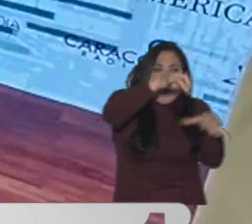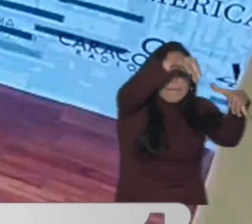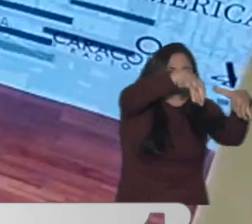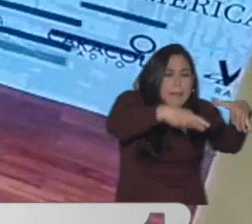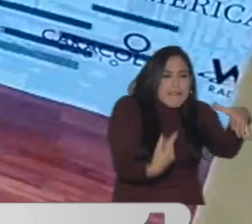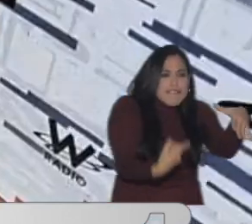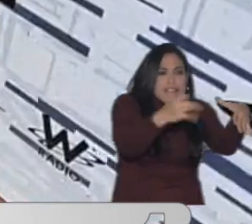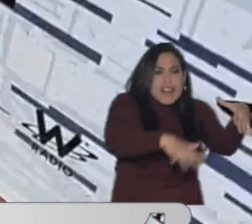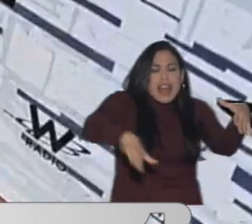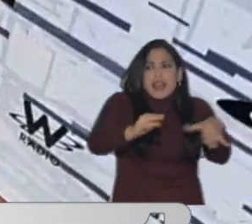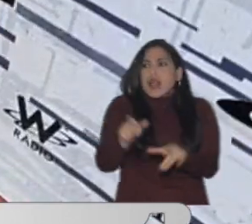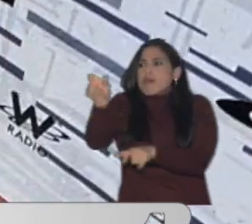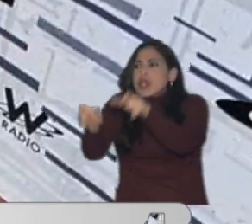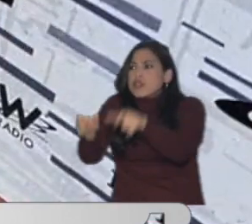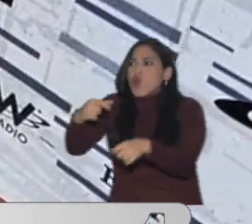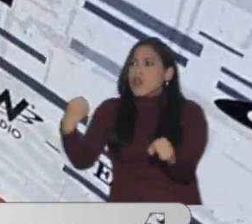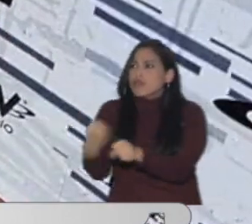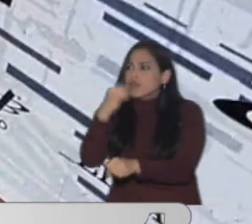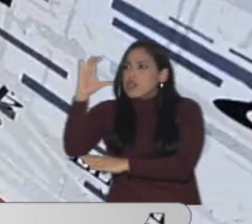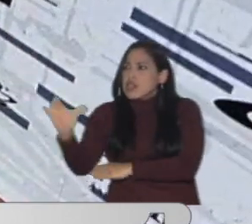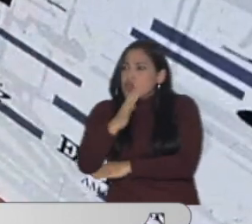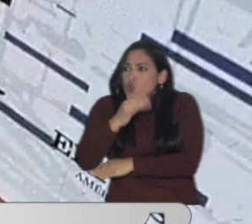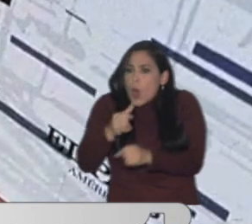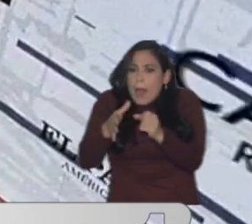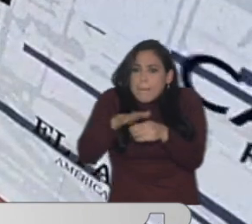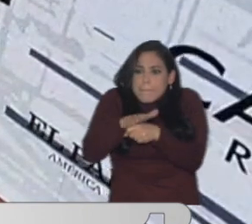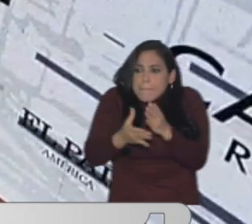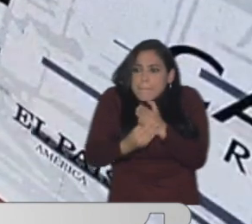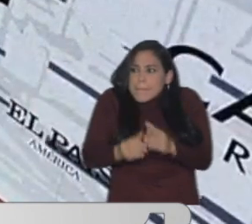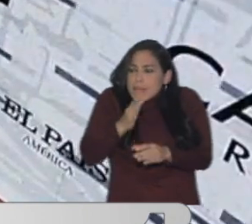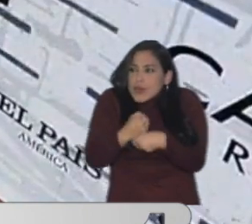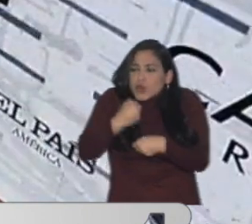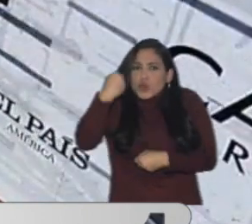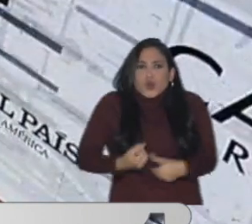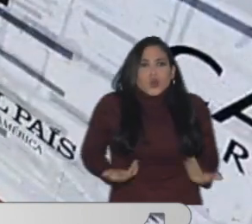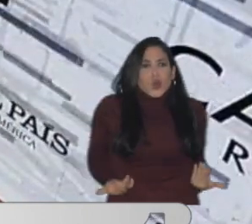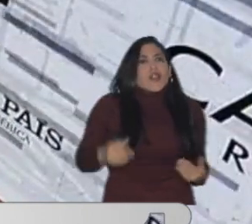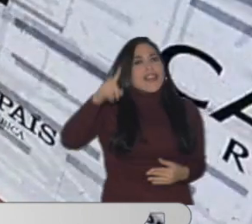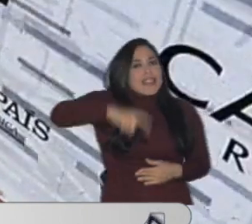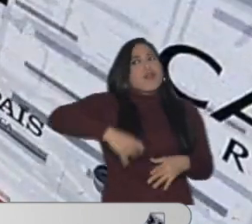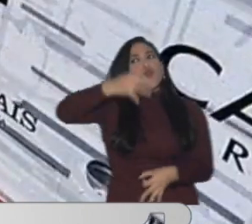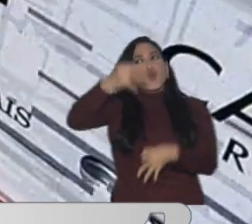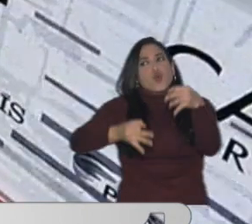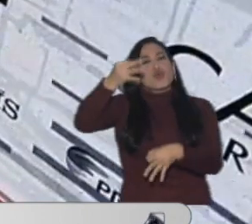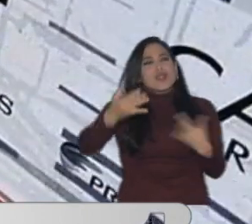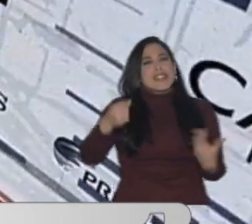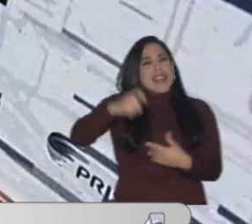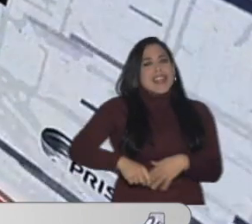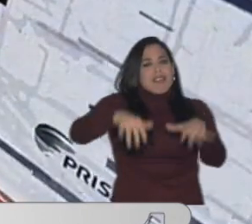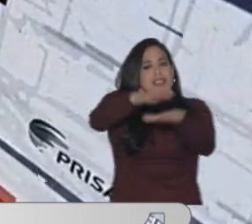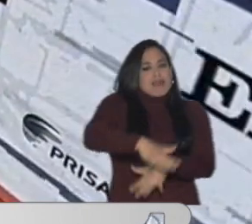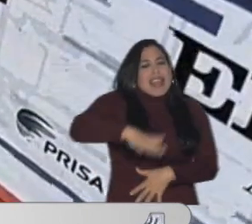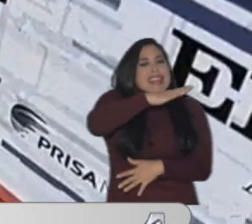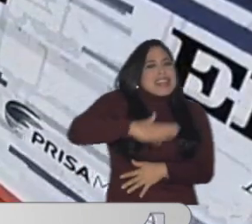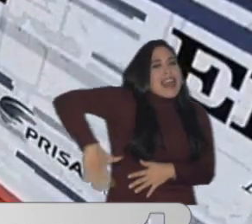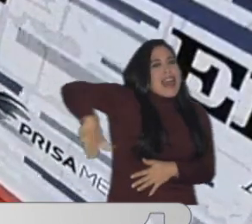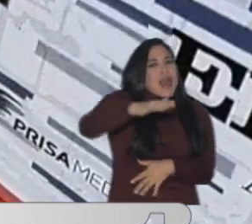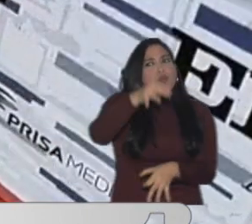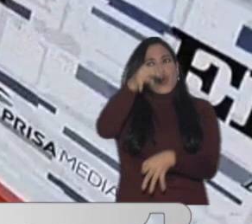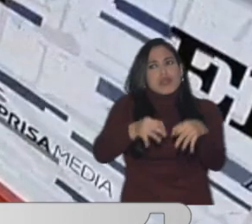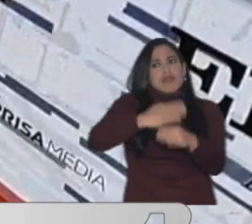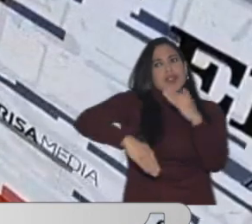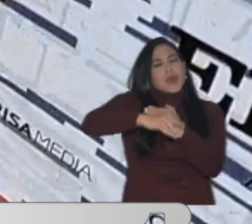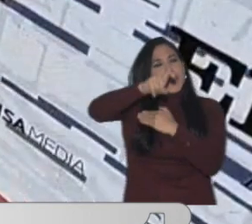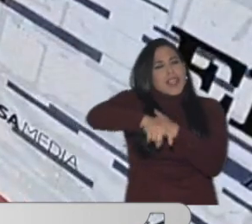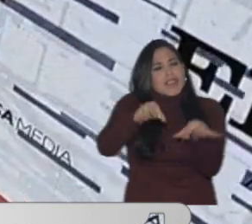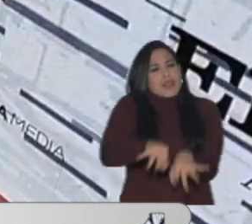mientras que miles de colombianos están pasando hambre. Señaló que debe haber más justicia en el campo y mayor trabajo, y